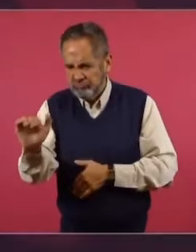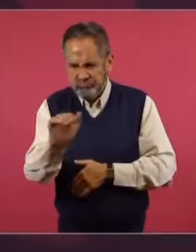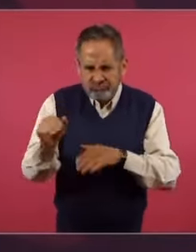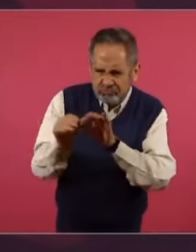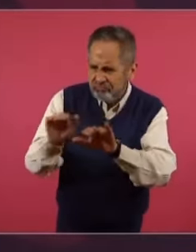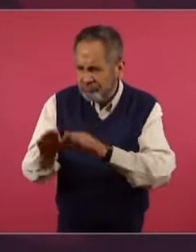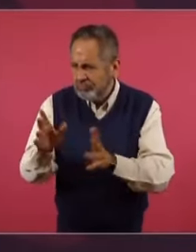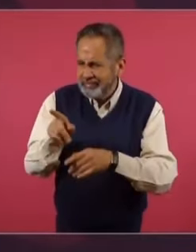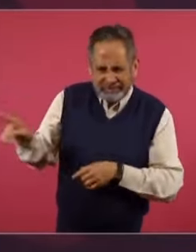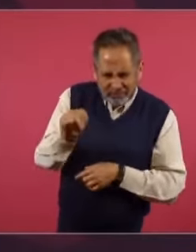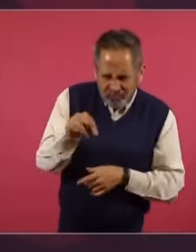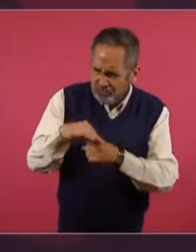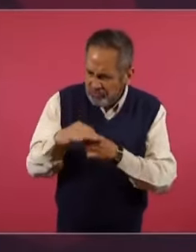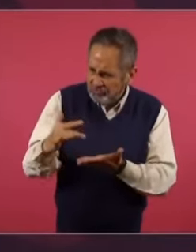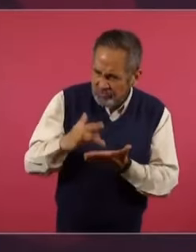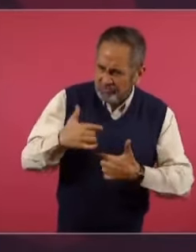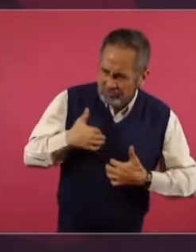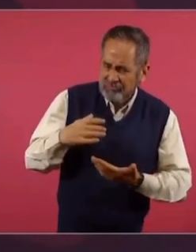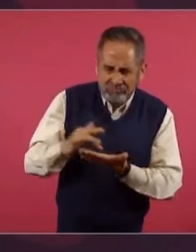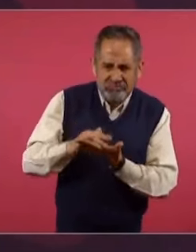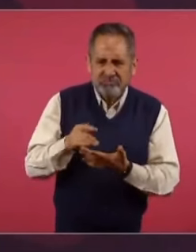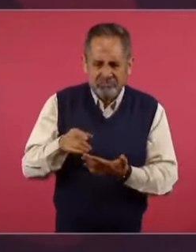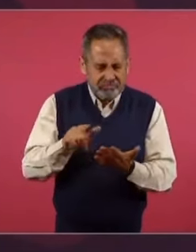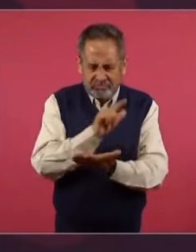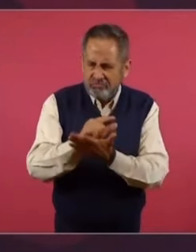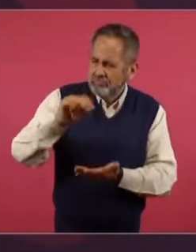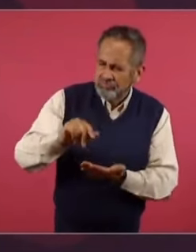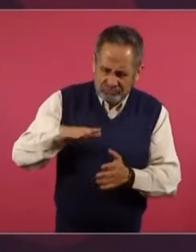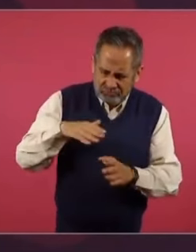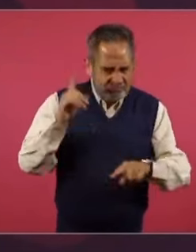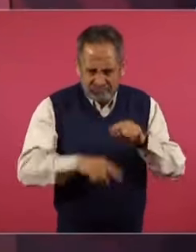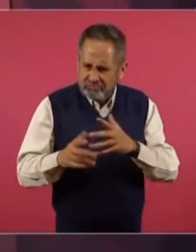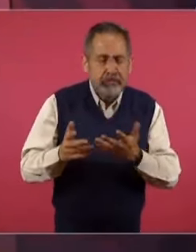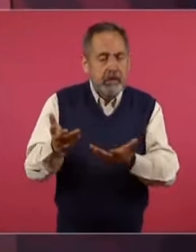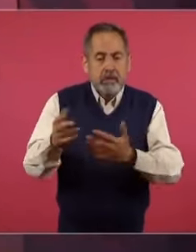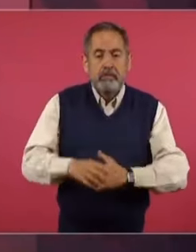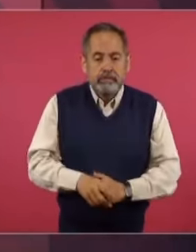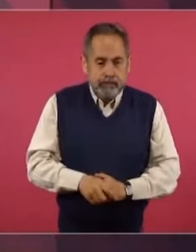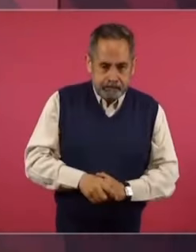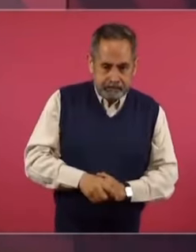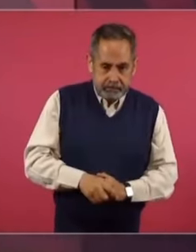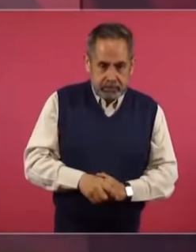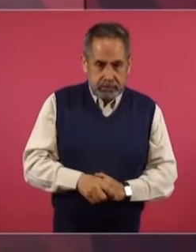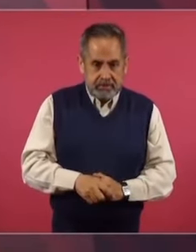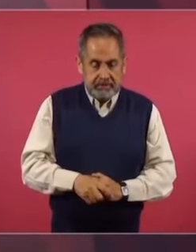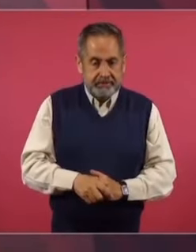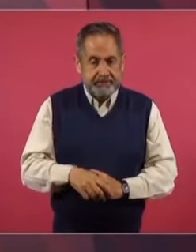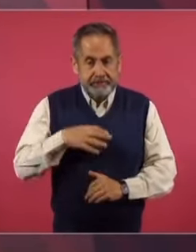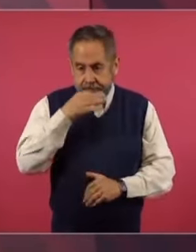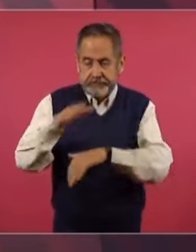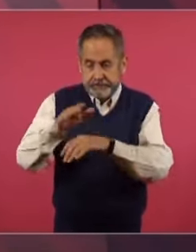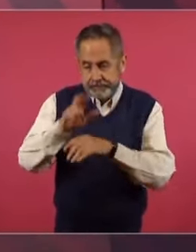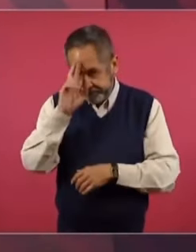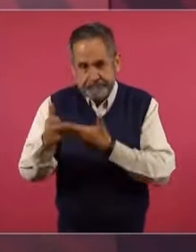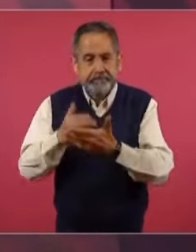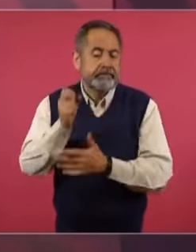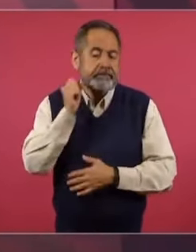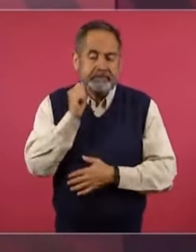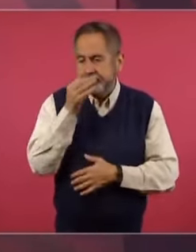para que voten en contra de la reforma. Quiero dirigirme a los senadores con todo